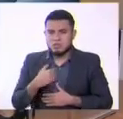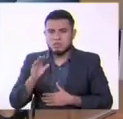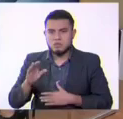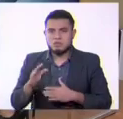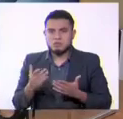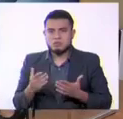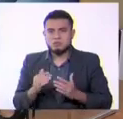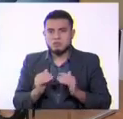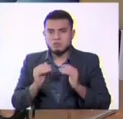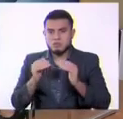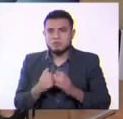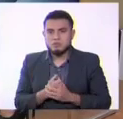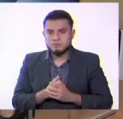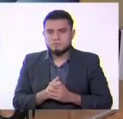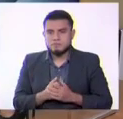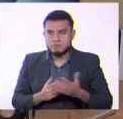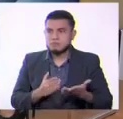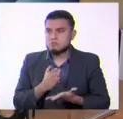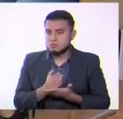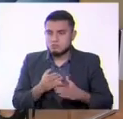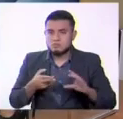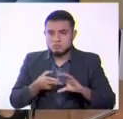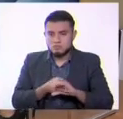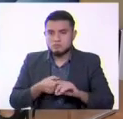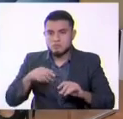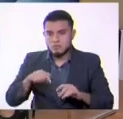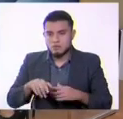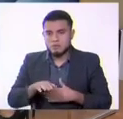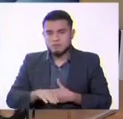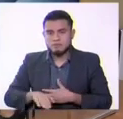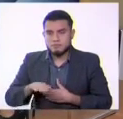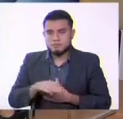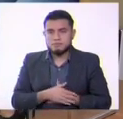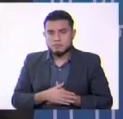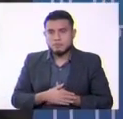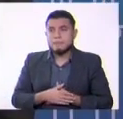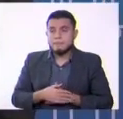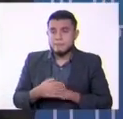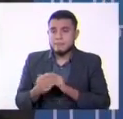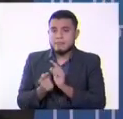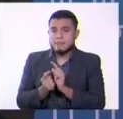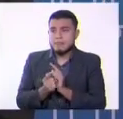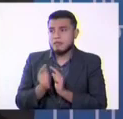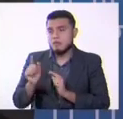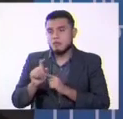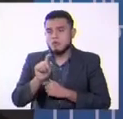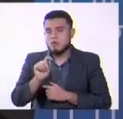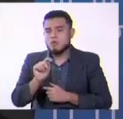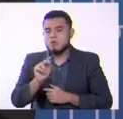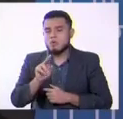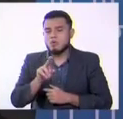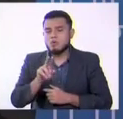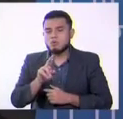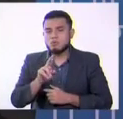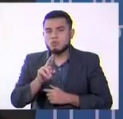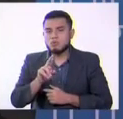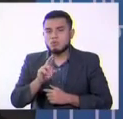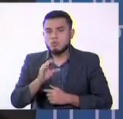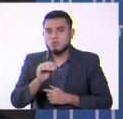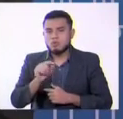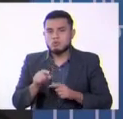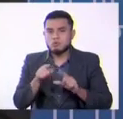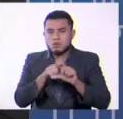de venir y de introducirse en esta región, pero son reconocidos como turcos, justamente lo que ellos